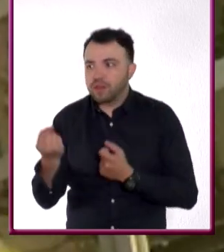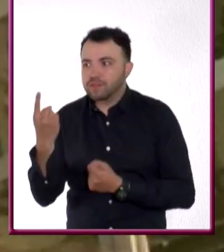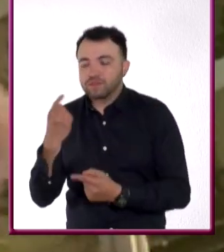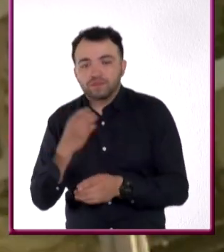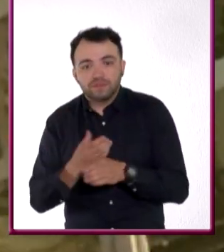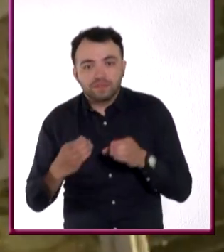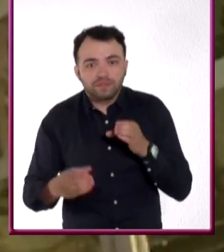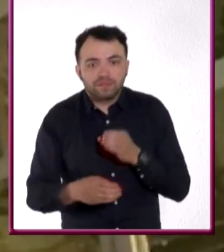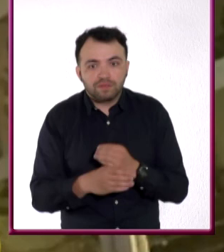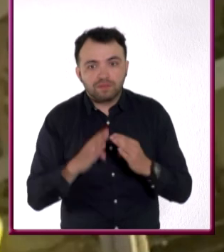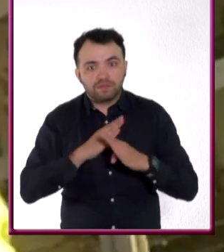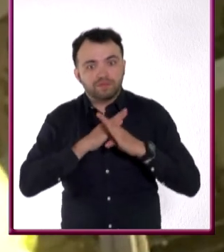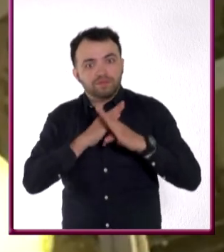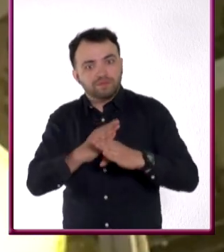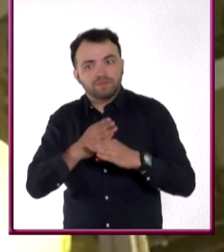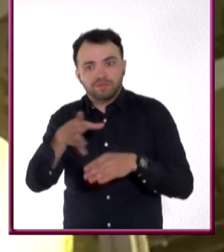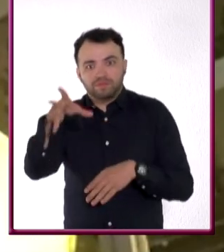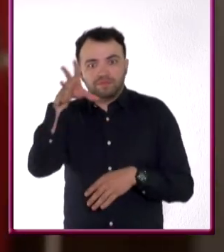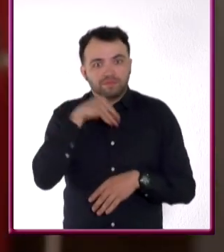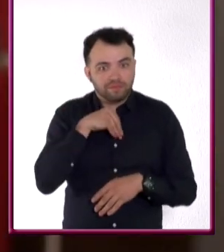para,